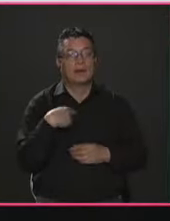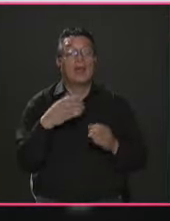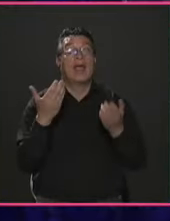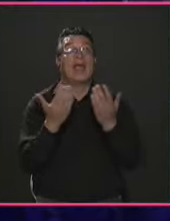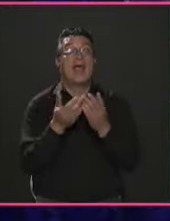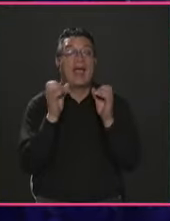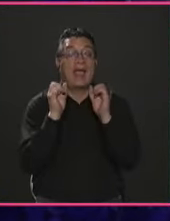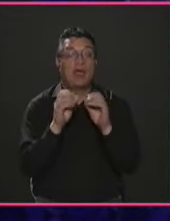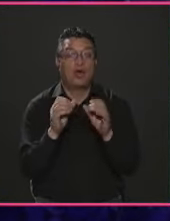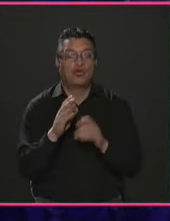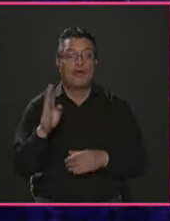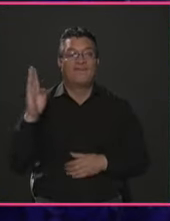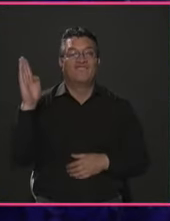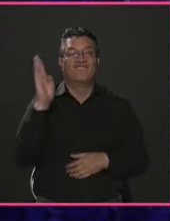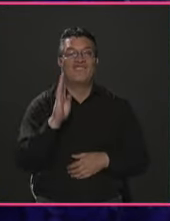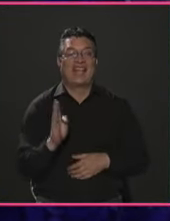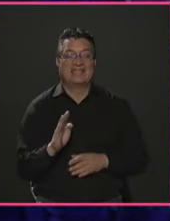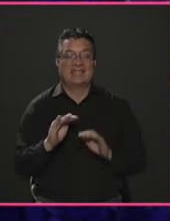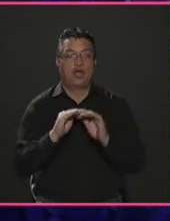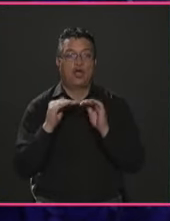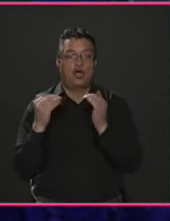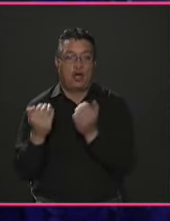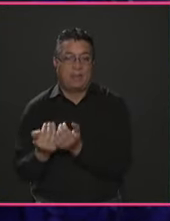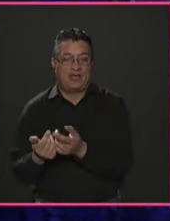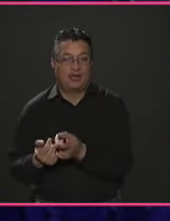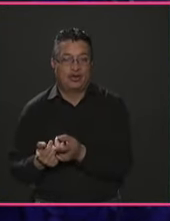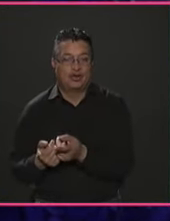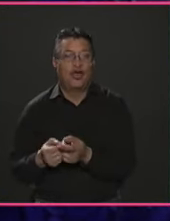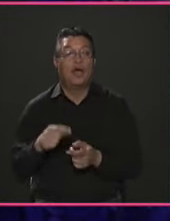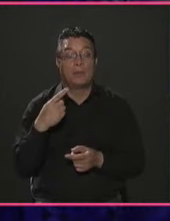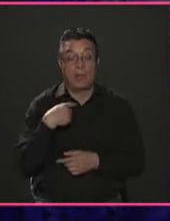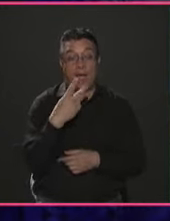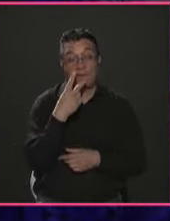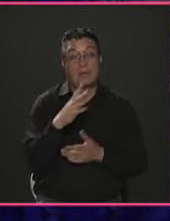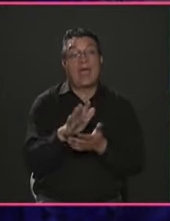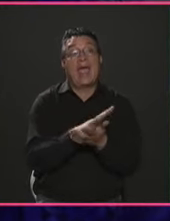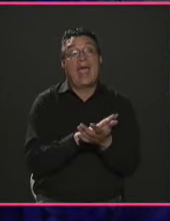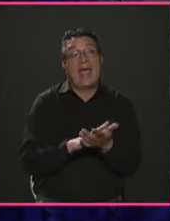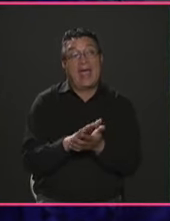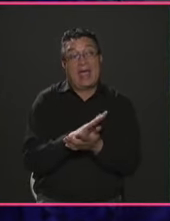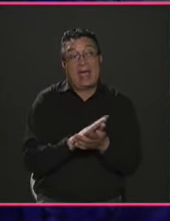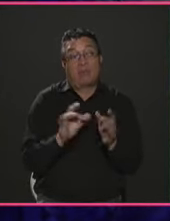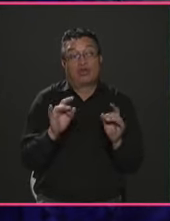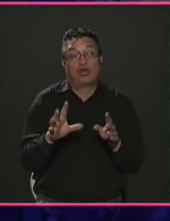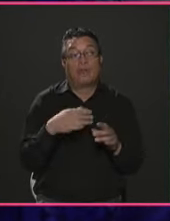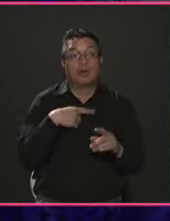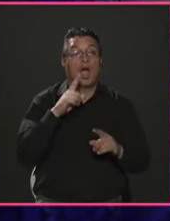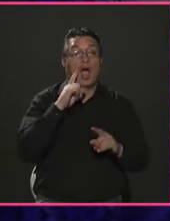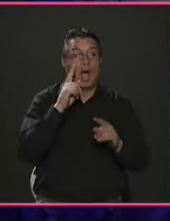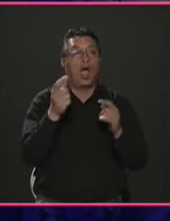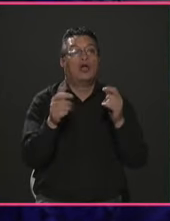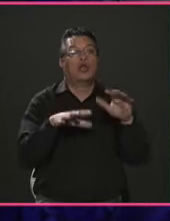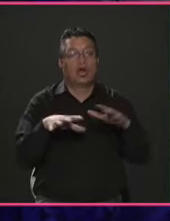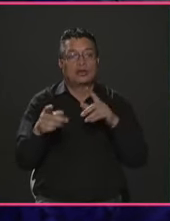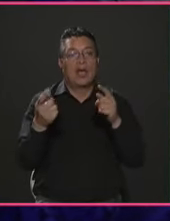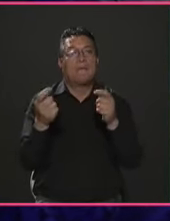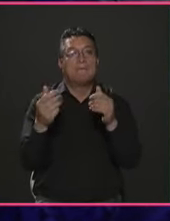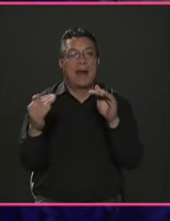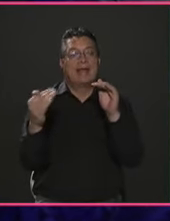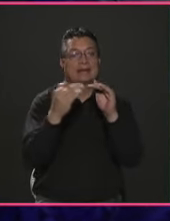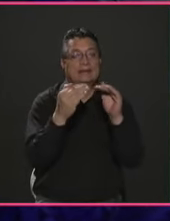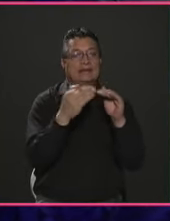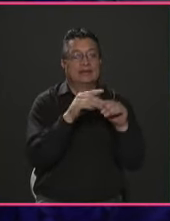educación básica completa como podemos ver esto es un ejemplo extremo pero vemos que hay patrones similares en todos